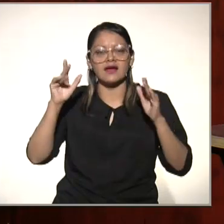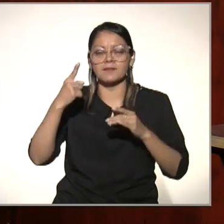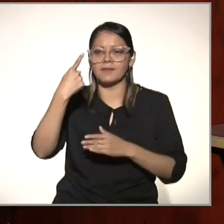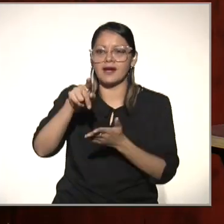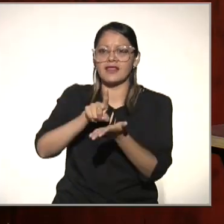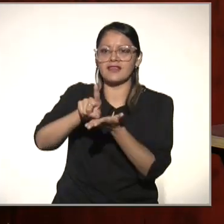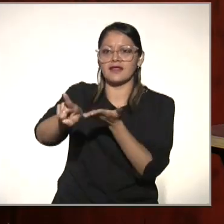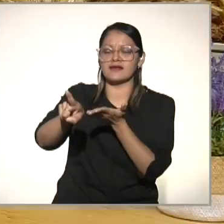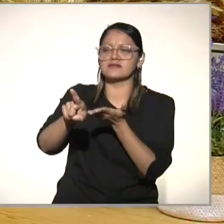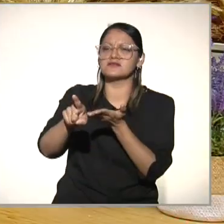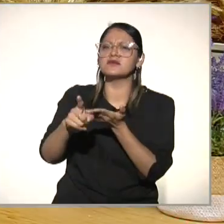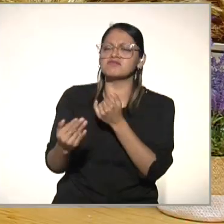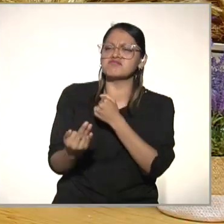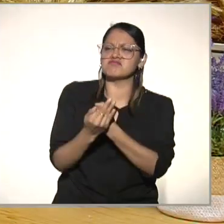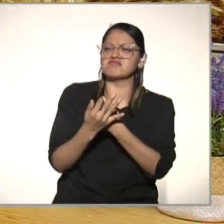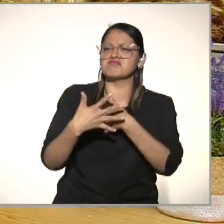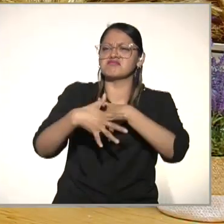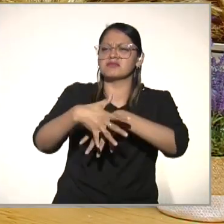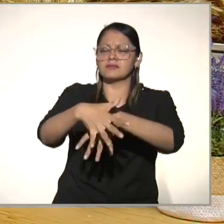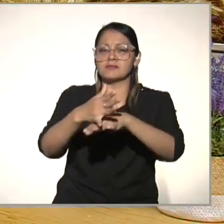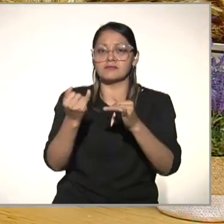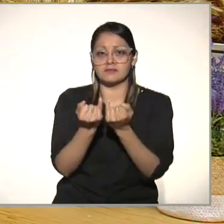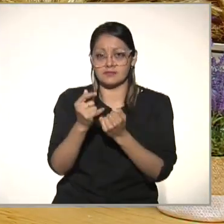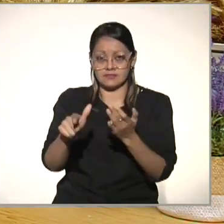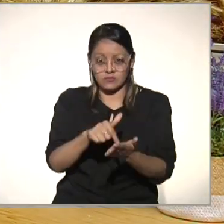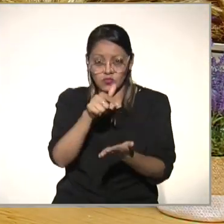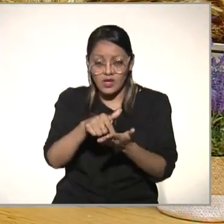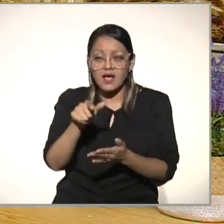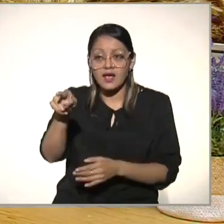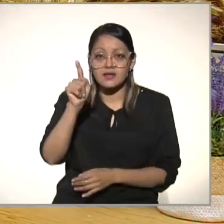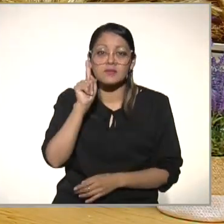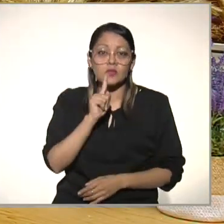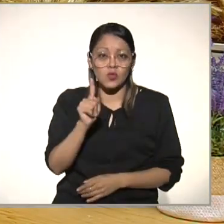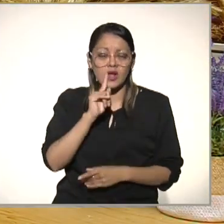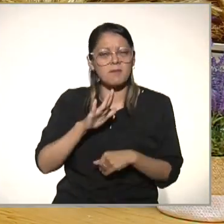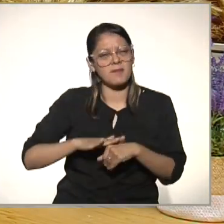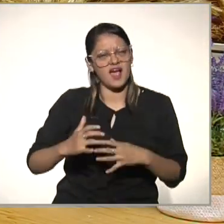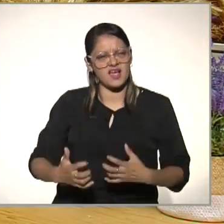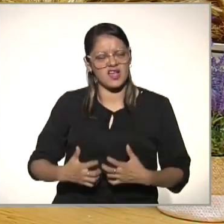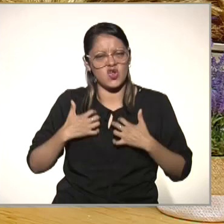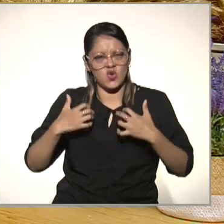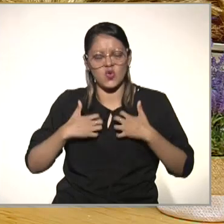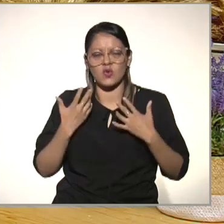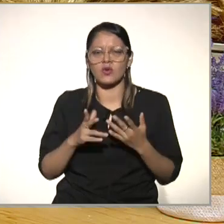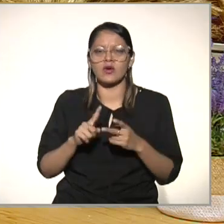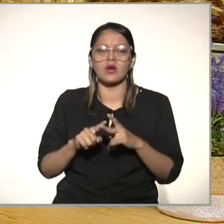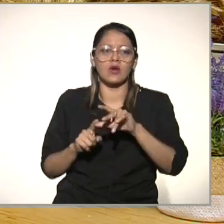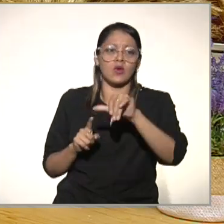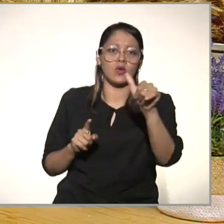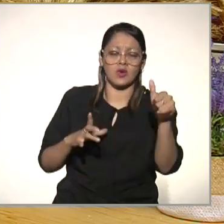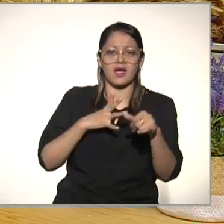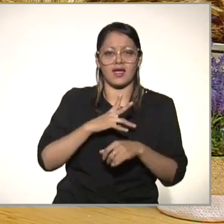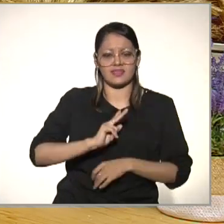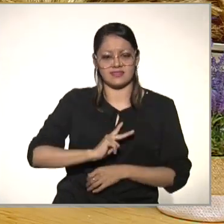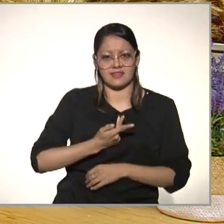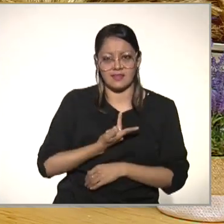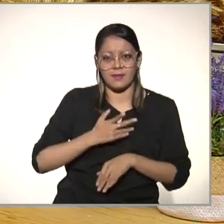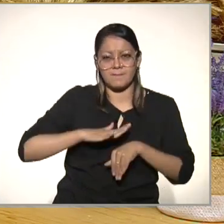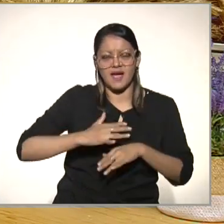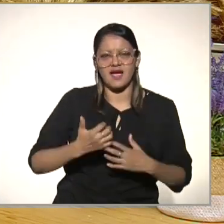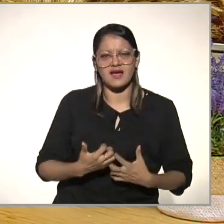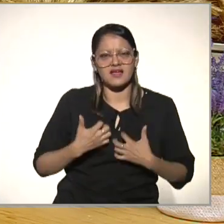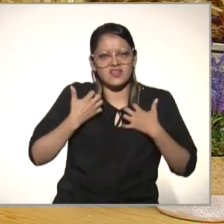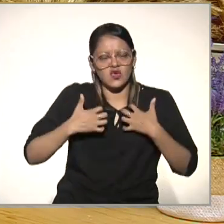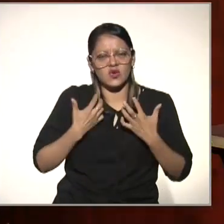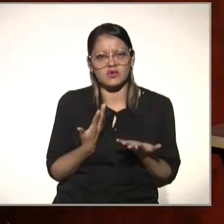los derechos, y entonces a lo mejor en esos espacios hay mujeres más enojadas que otras, o hay trans más enojadas que